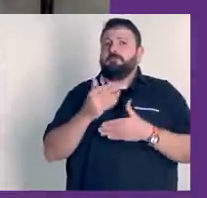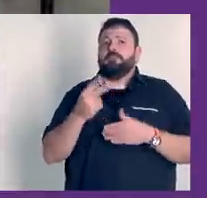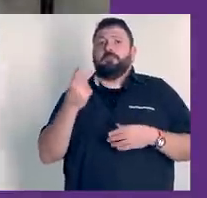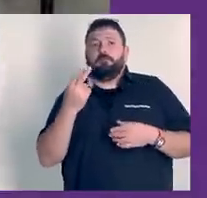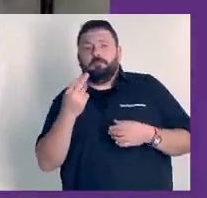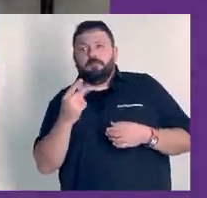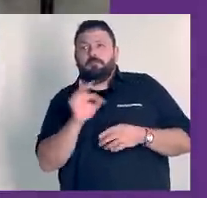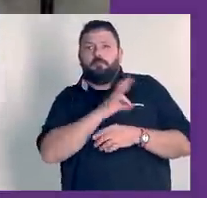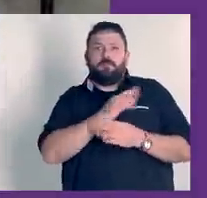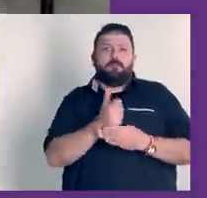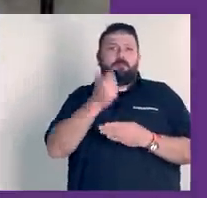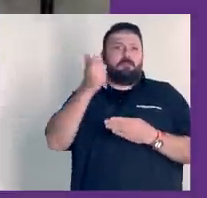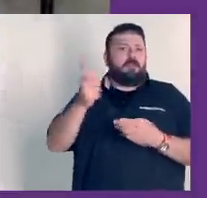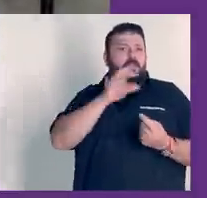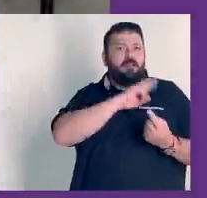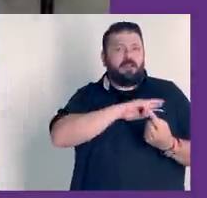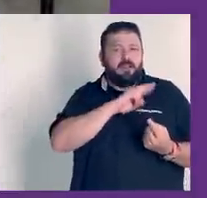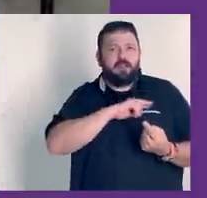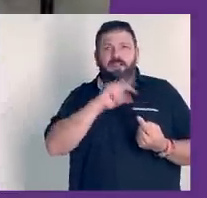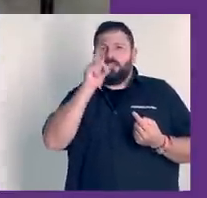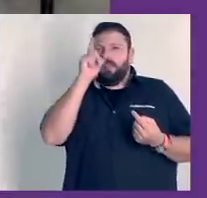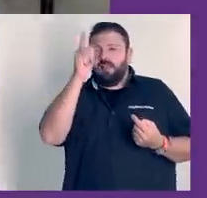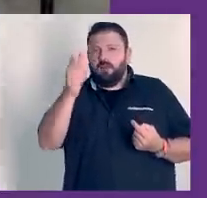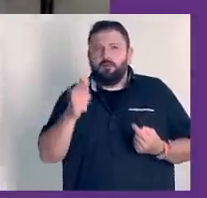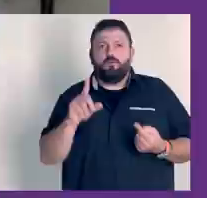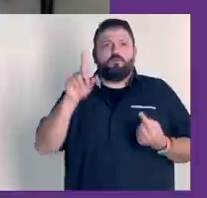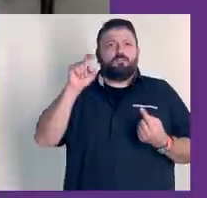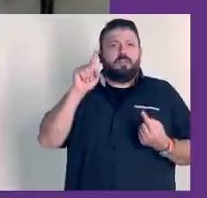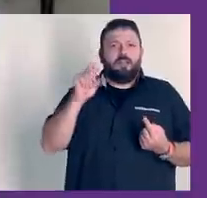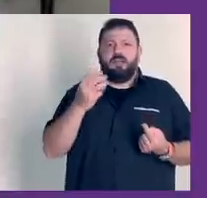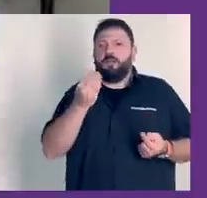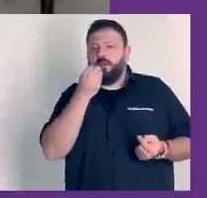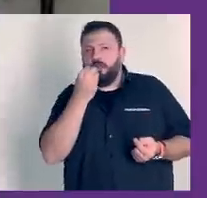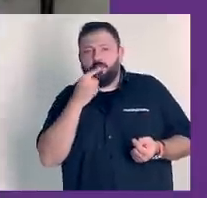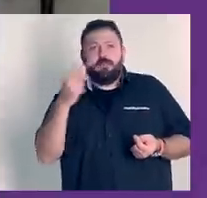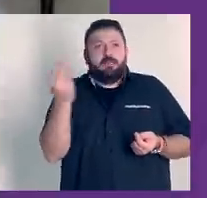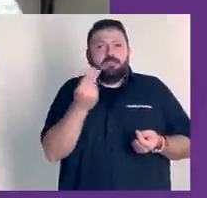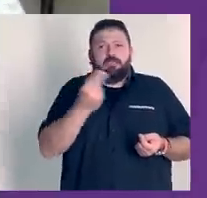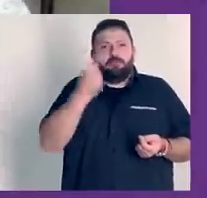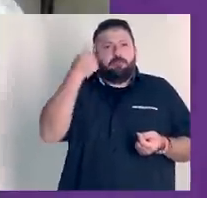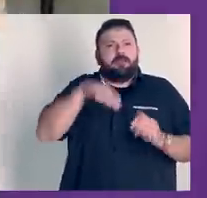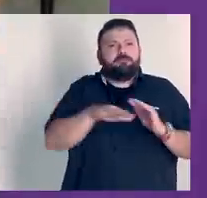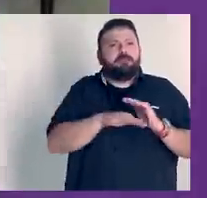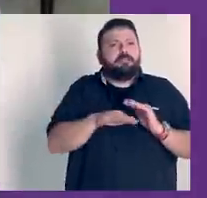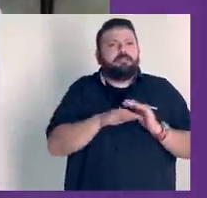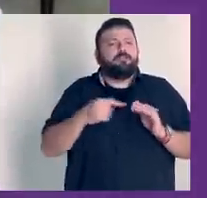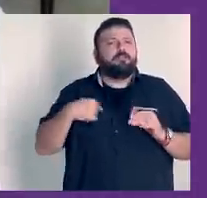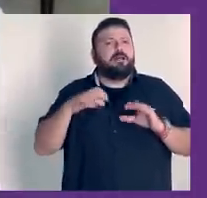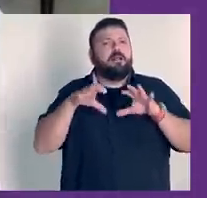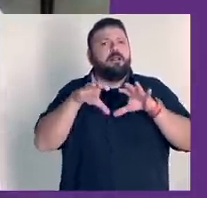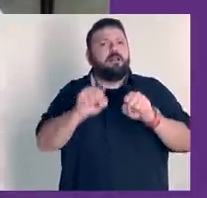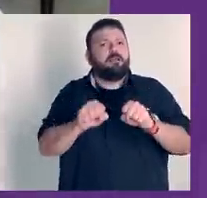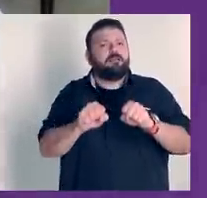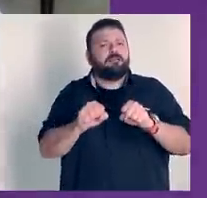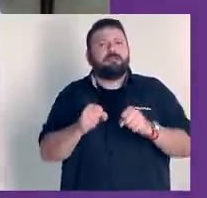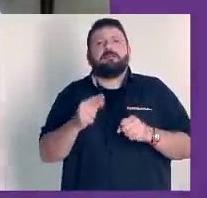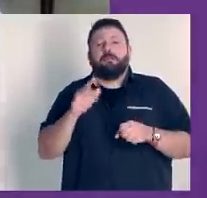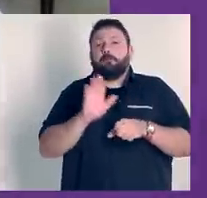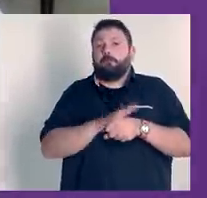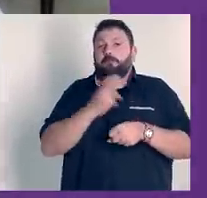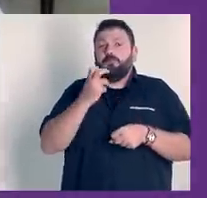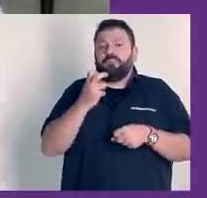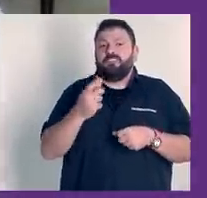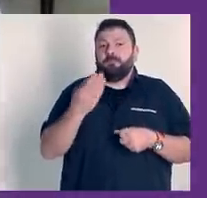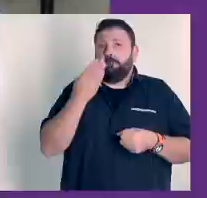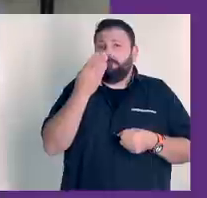la renta, la luz, el agua, la comida, mis necesidades básicas. Así que, aunque el plan de compensación te